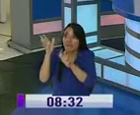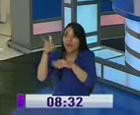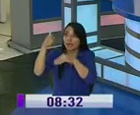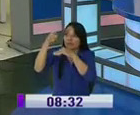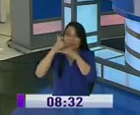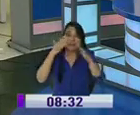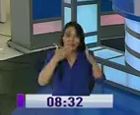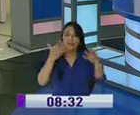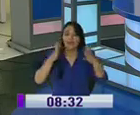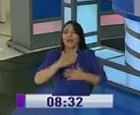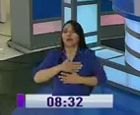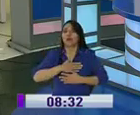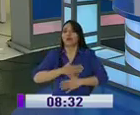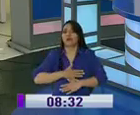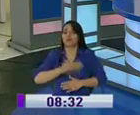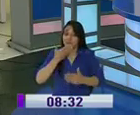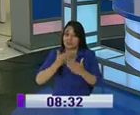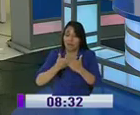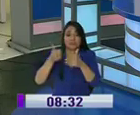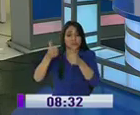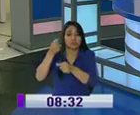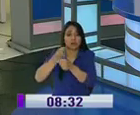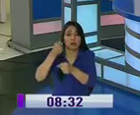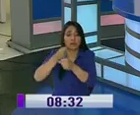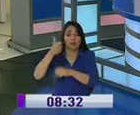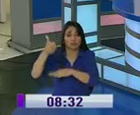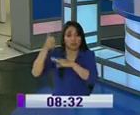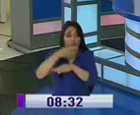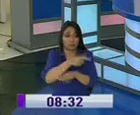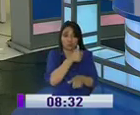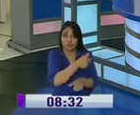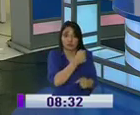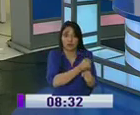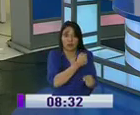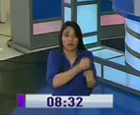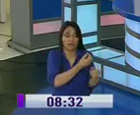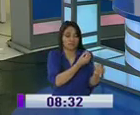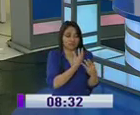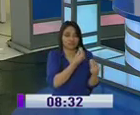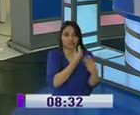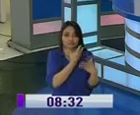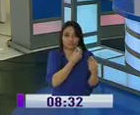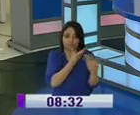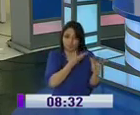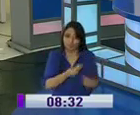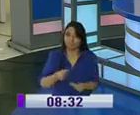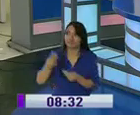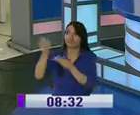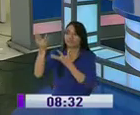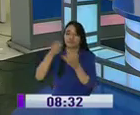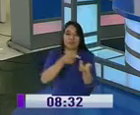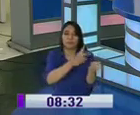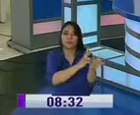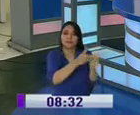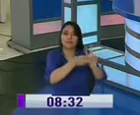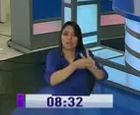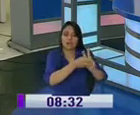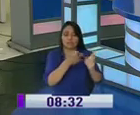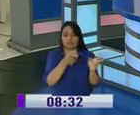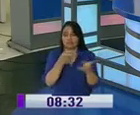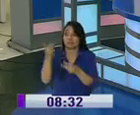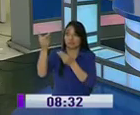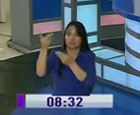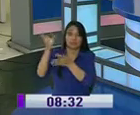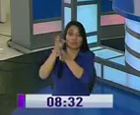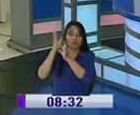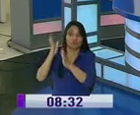en eso, porque hay que agradecer el trabajo de ustedes, vecinos, de preocuparse, y el trabajo del vecino que es funcionario público municipal